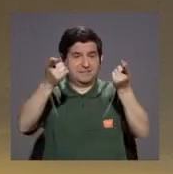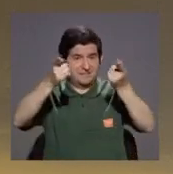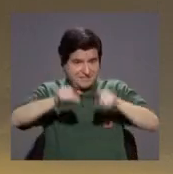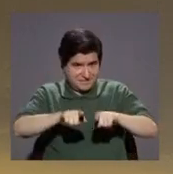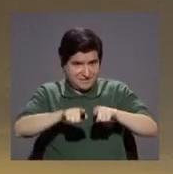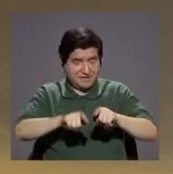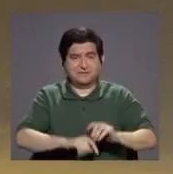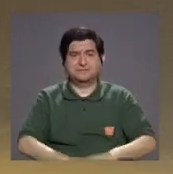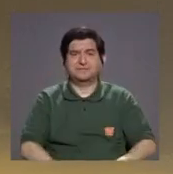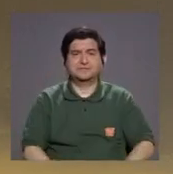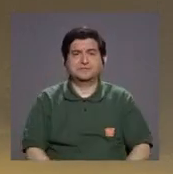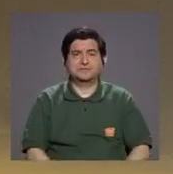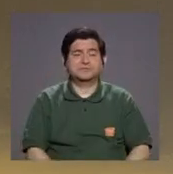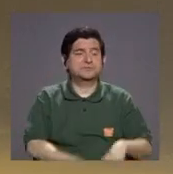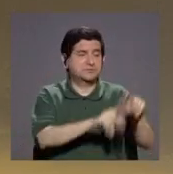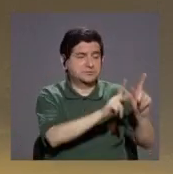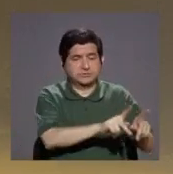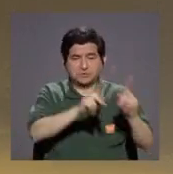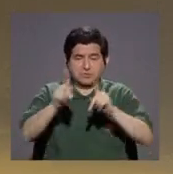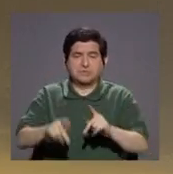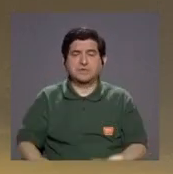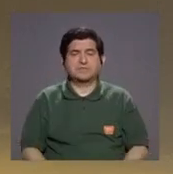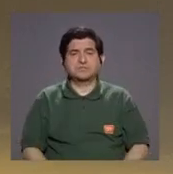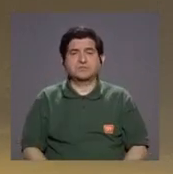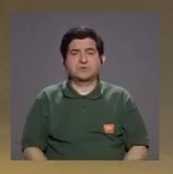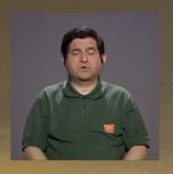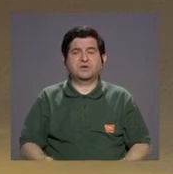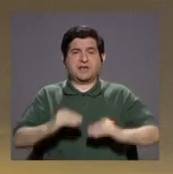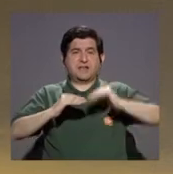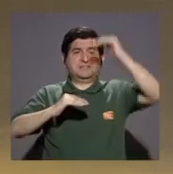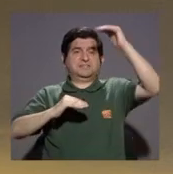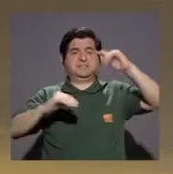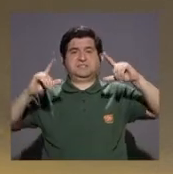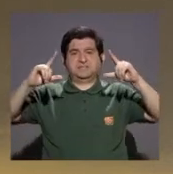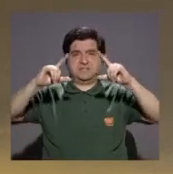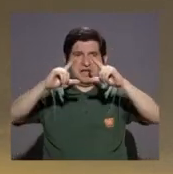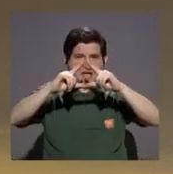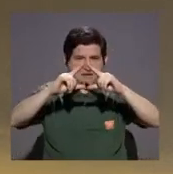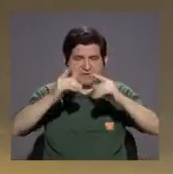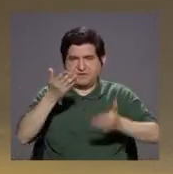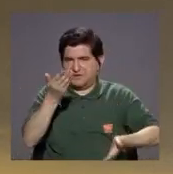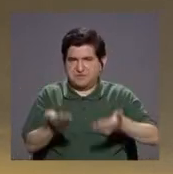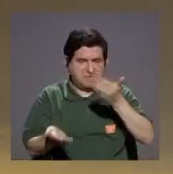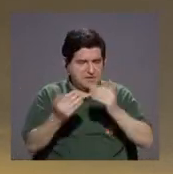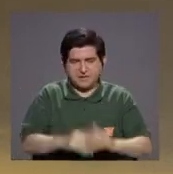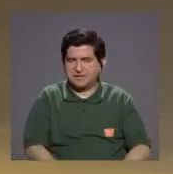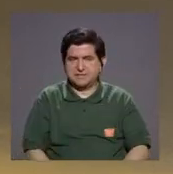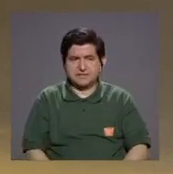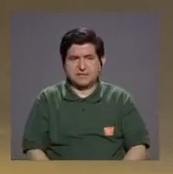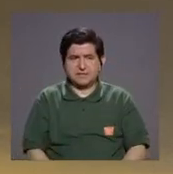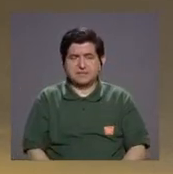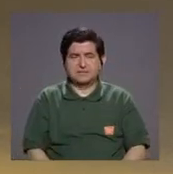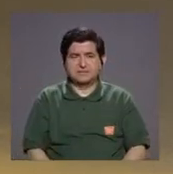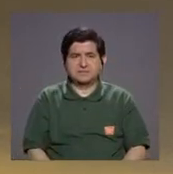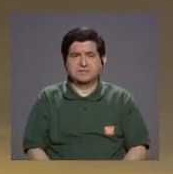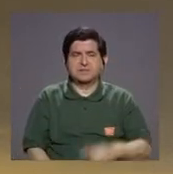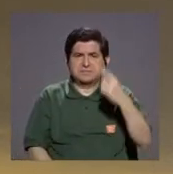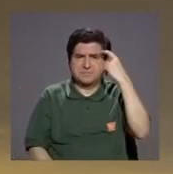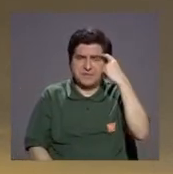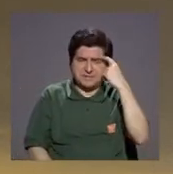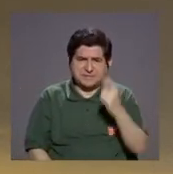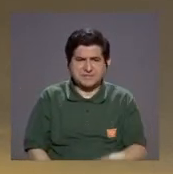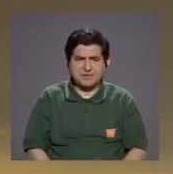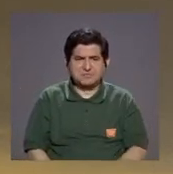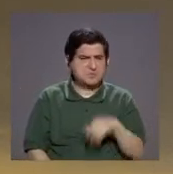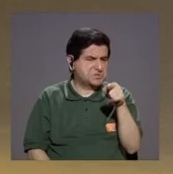de la gente que está arriba de la pirámide no podrían comprar en el